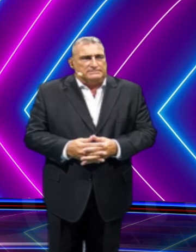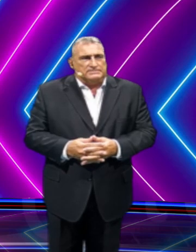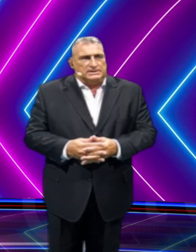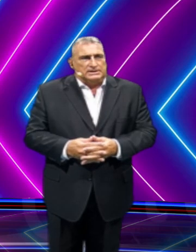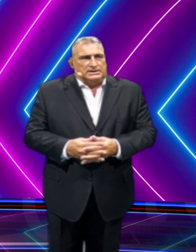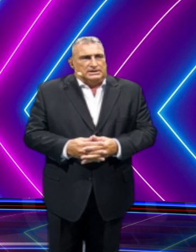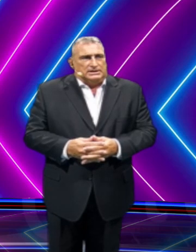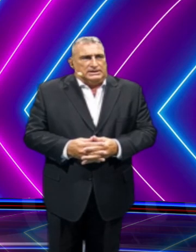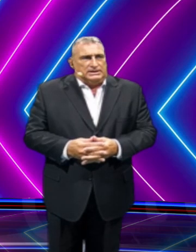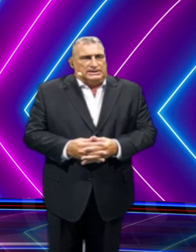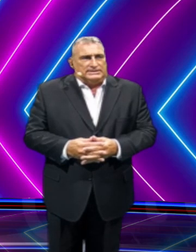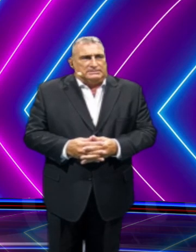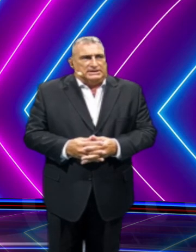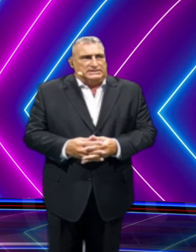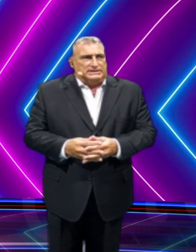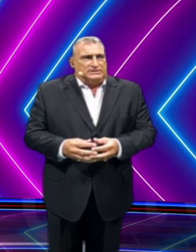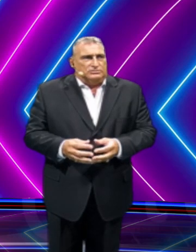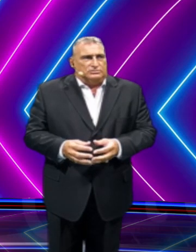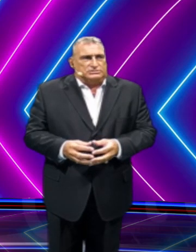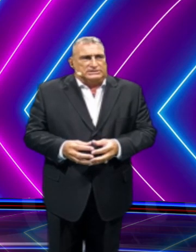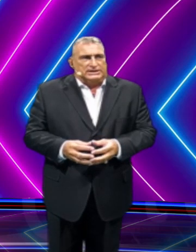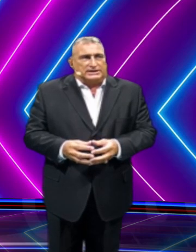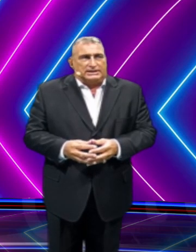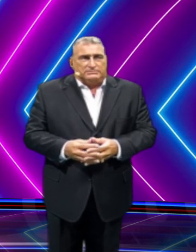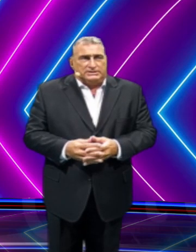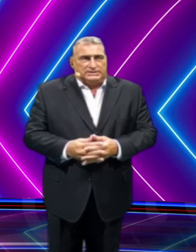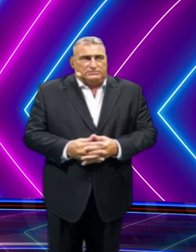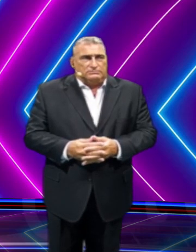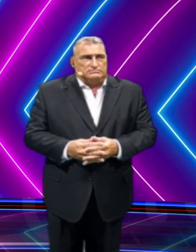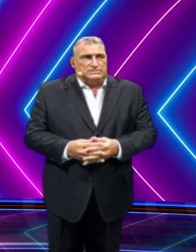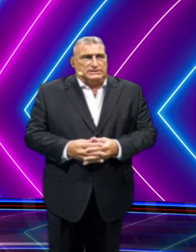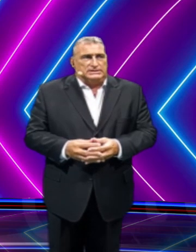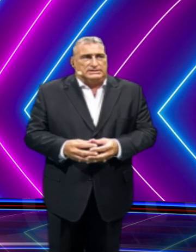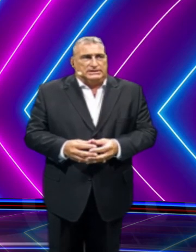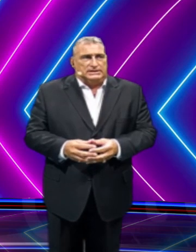también. El tema de los tres Radbir,